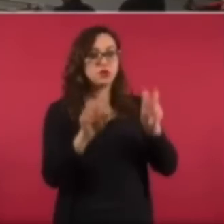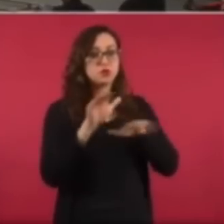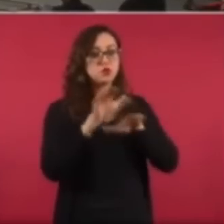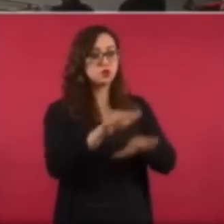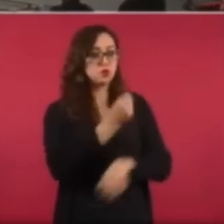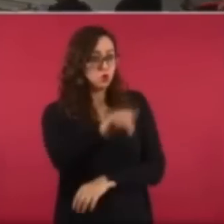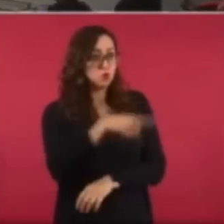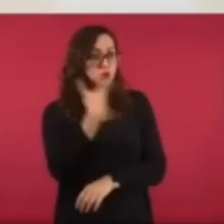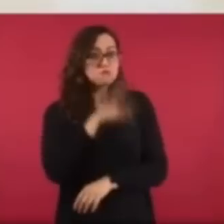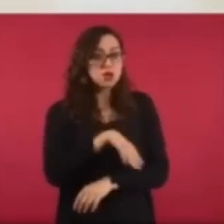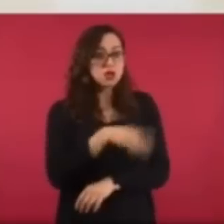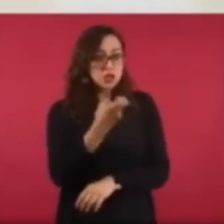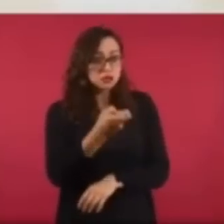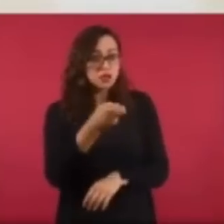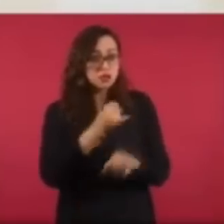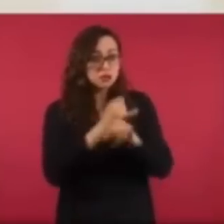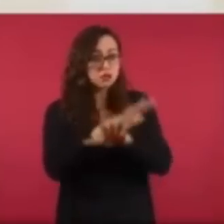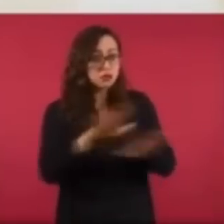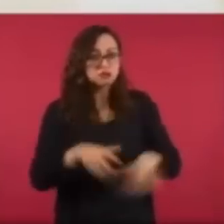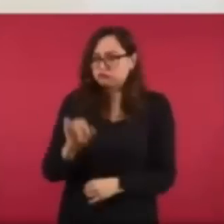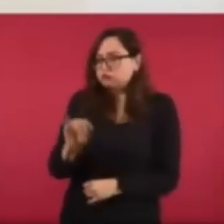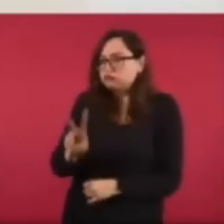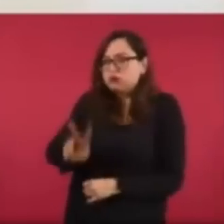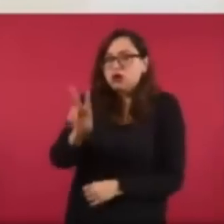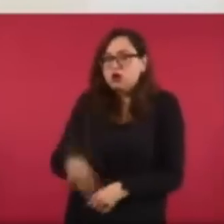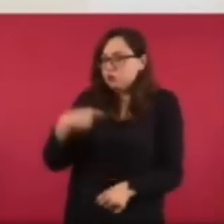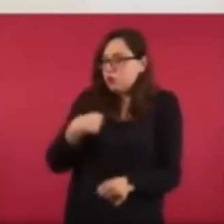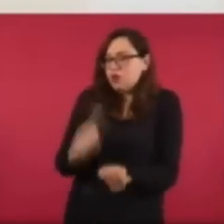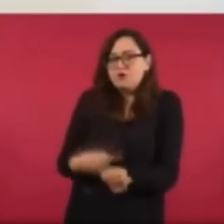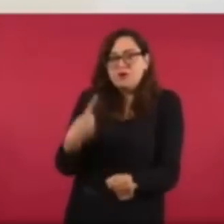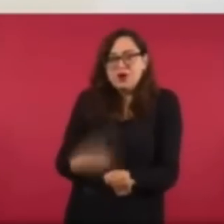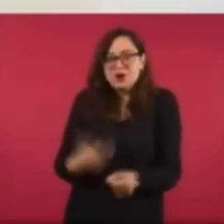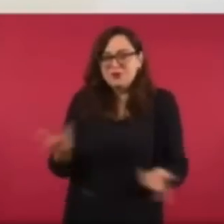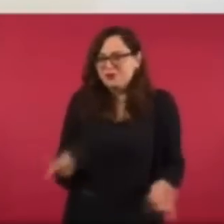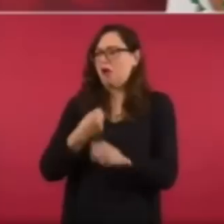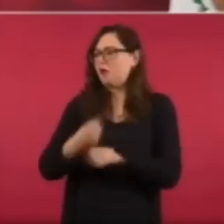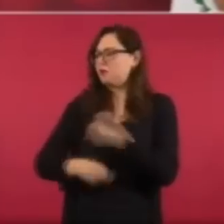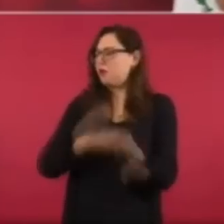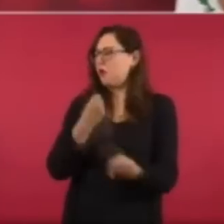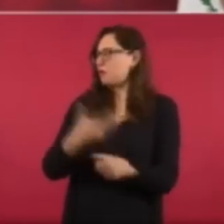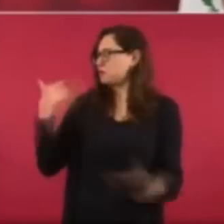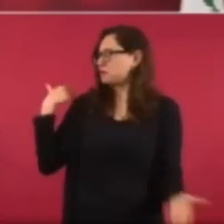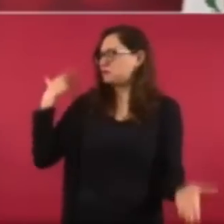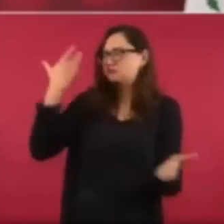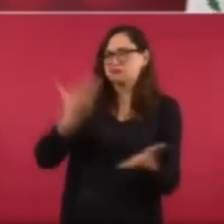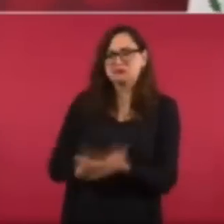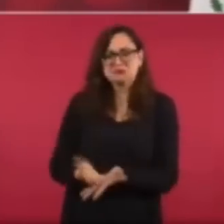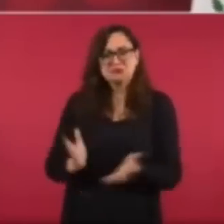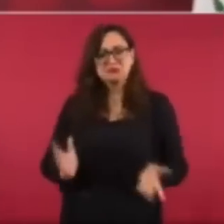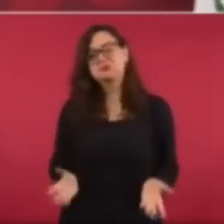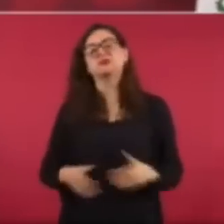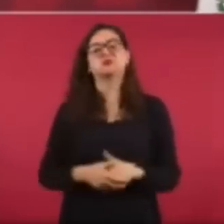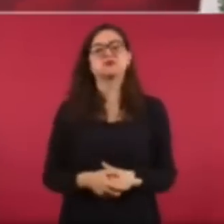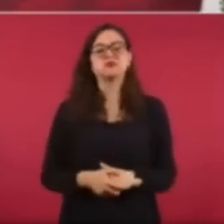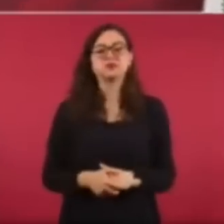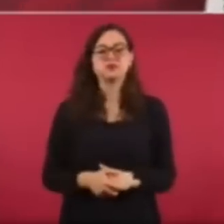Sí, son ciertos. Sí, yo estoy enfermo, tengo varios padecimientos. Les voy a poner una canción.